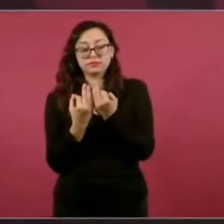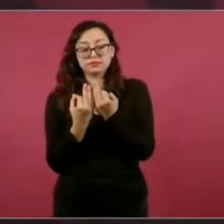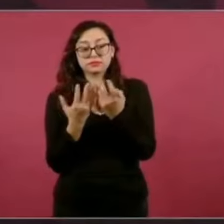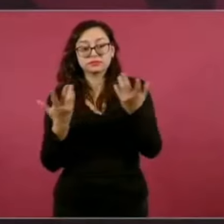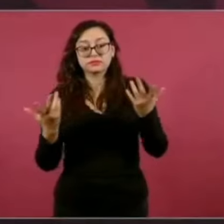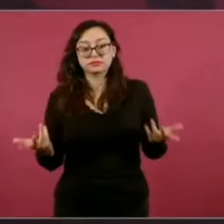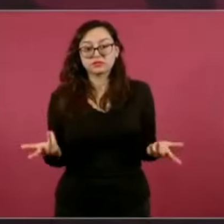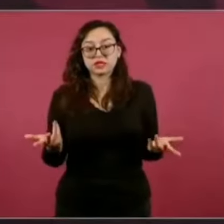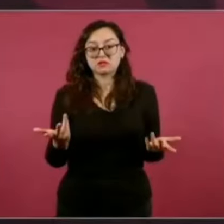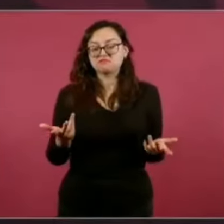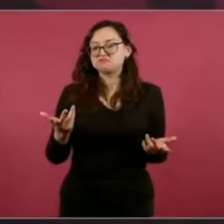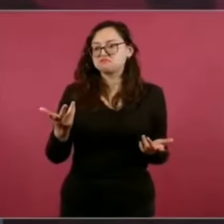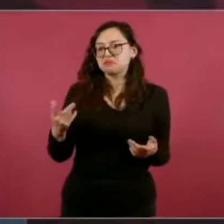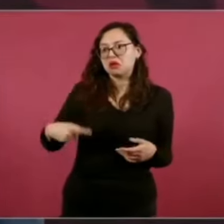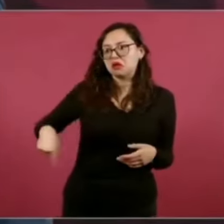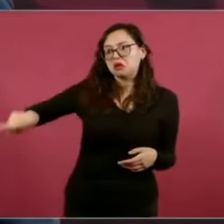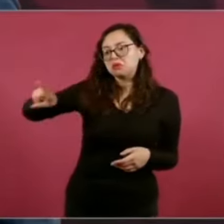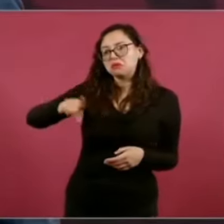la ambición al dinero,